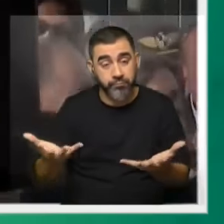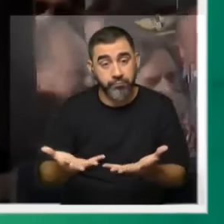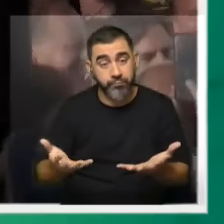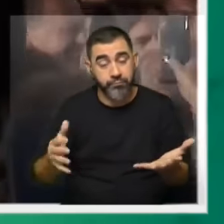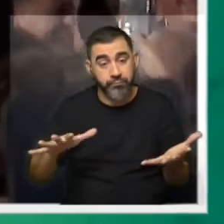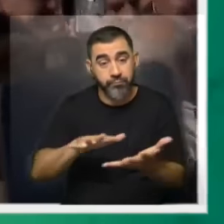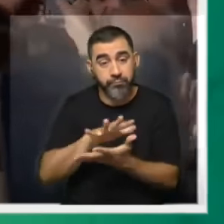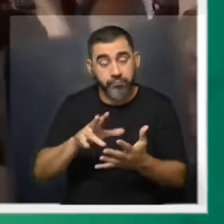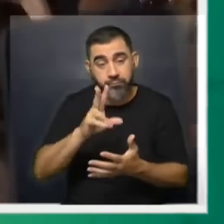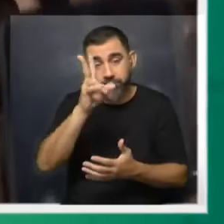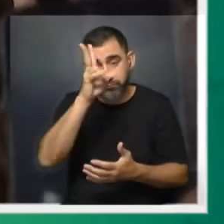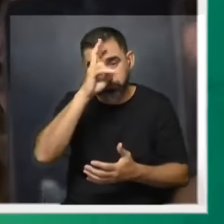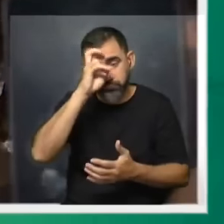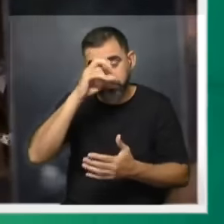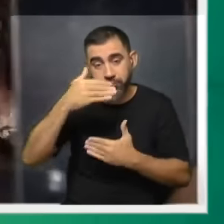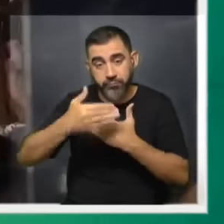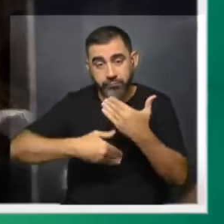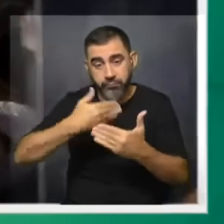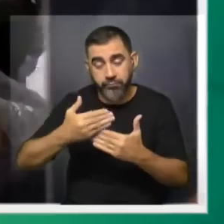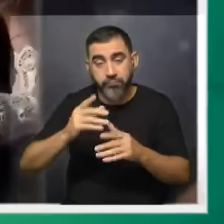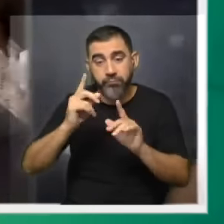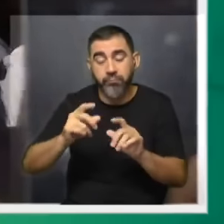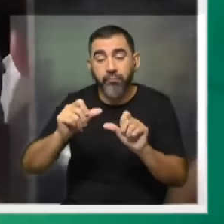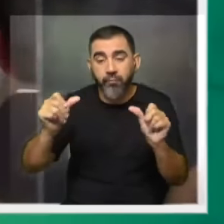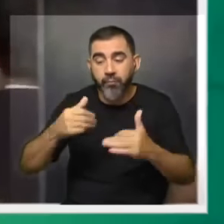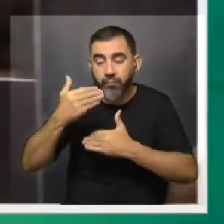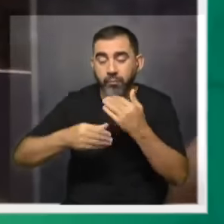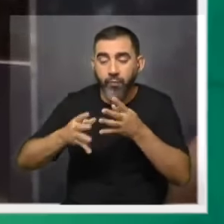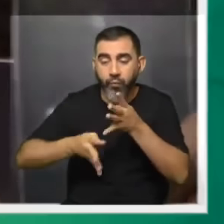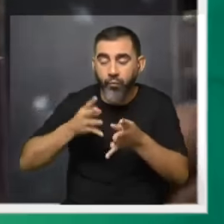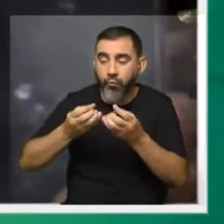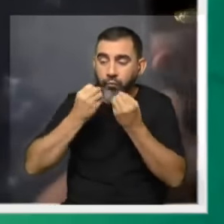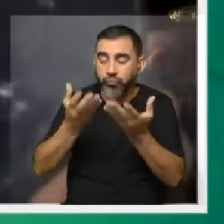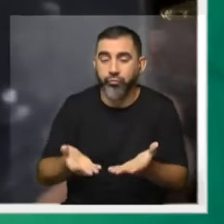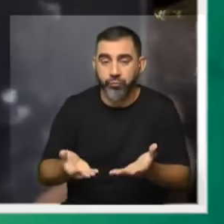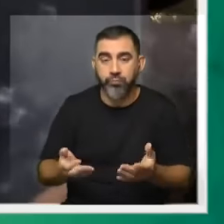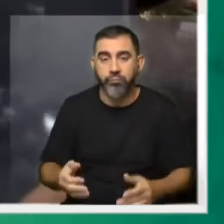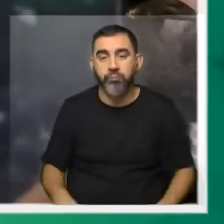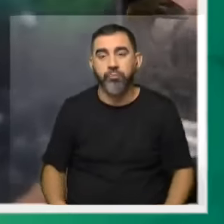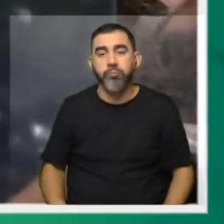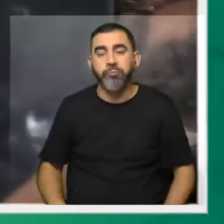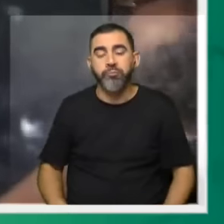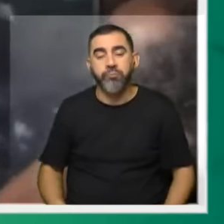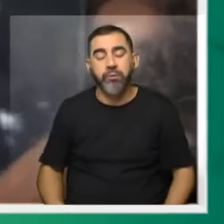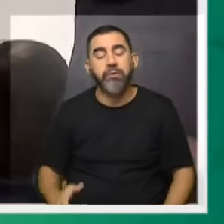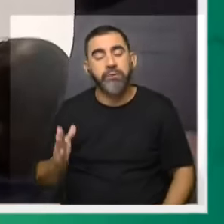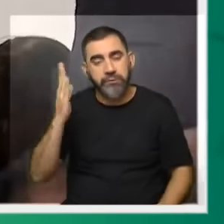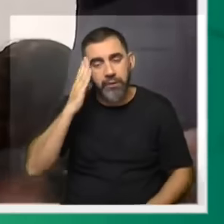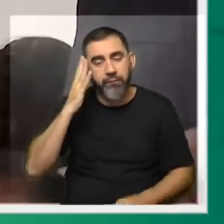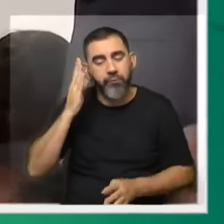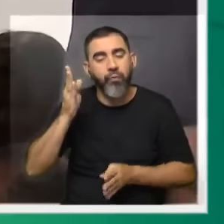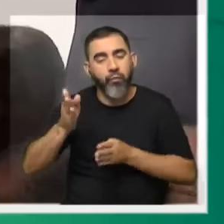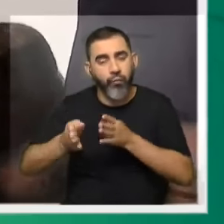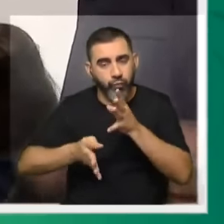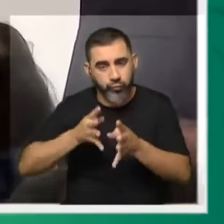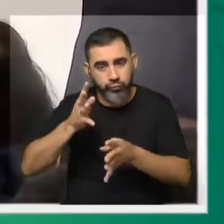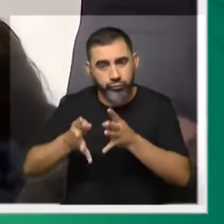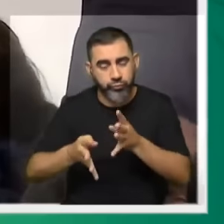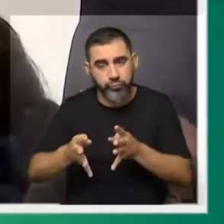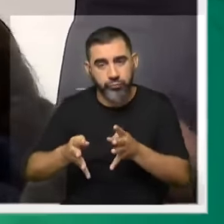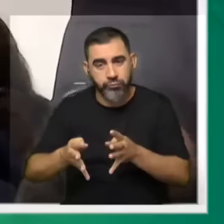situación es que el hospital del Cerro está ahí Y por supuesto que hay que hacer lo posible para que funcione de la mejor manera sabemos que está funcionando